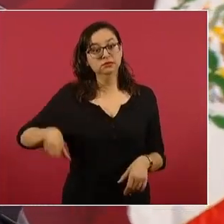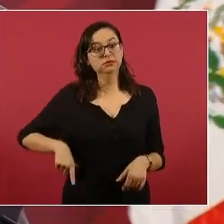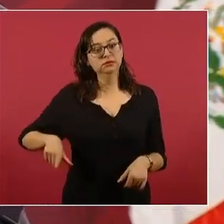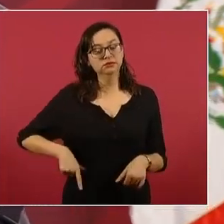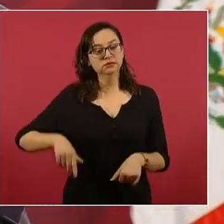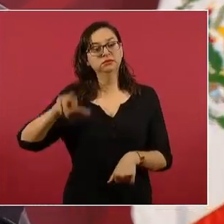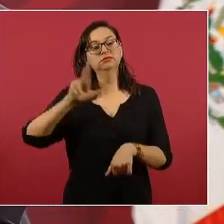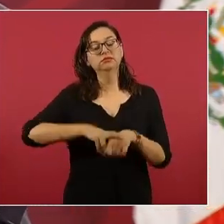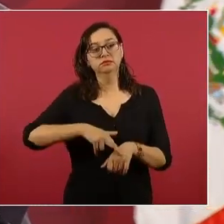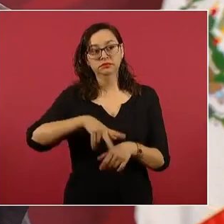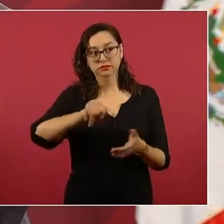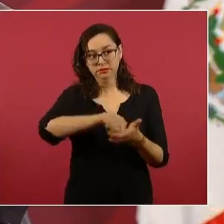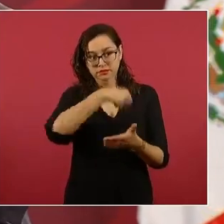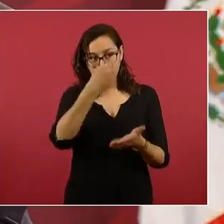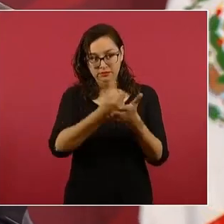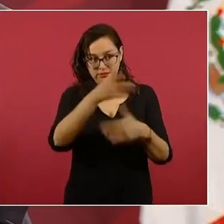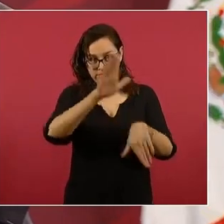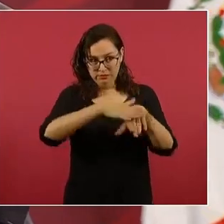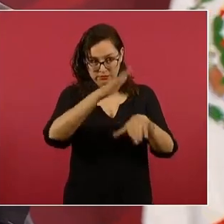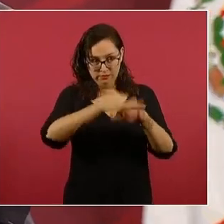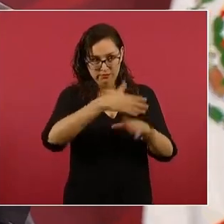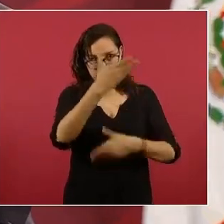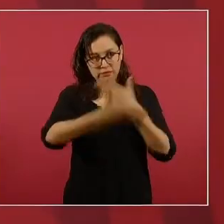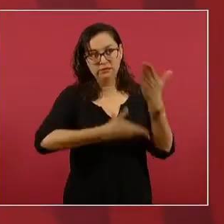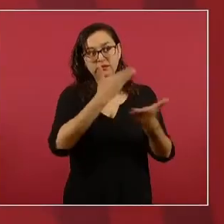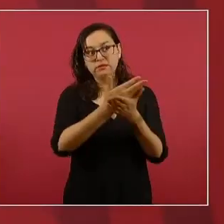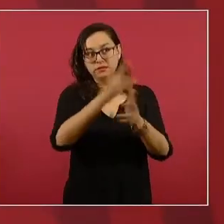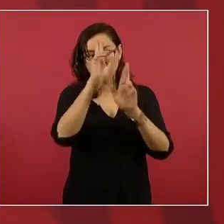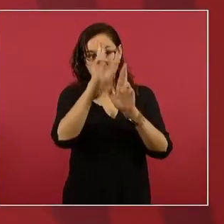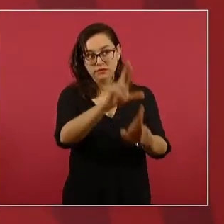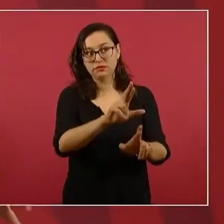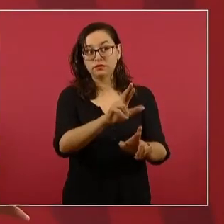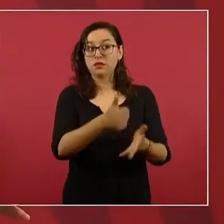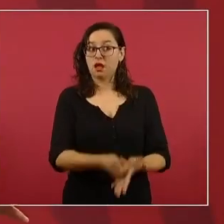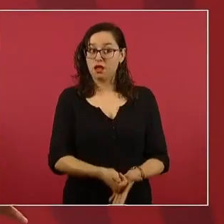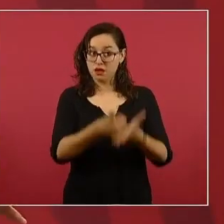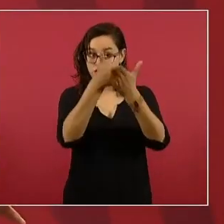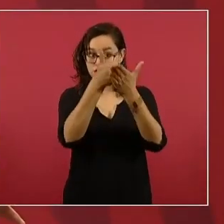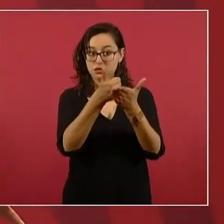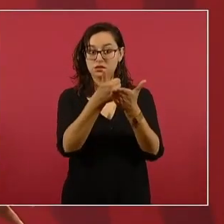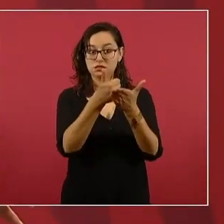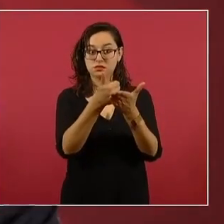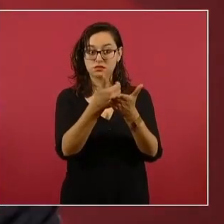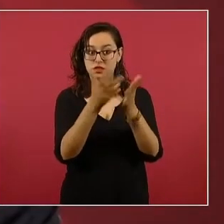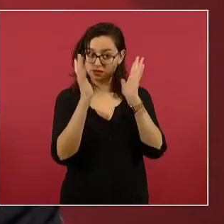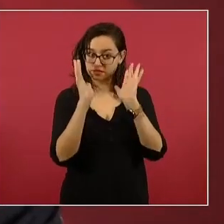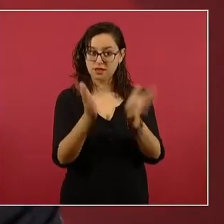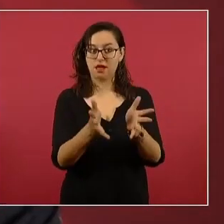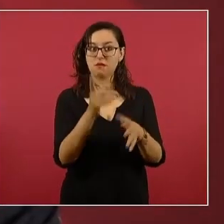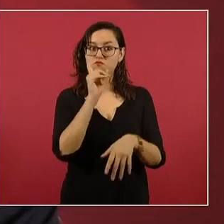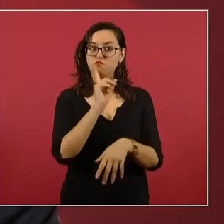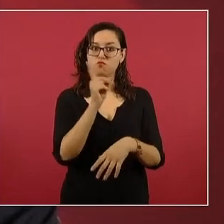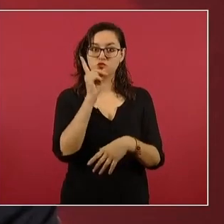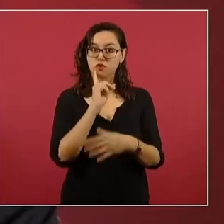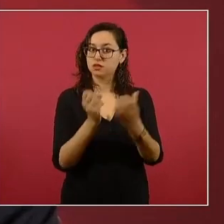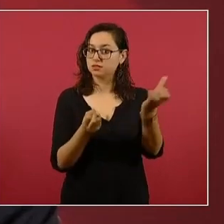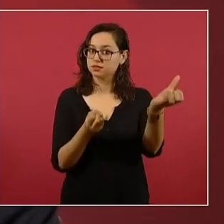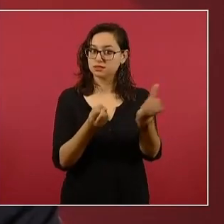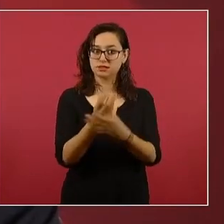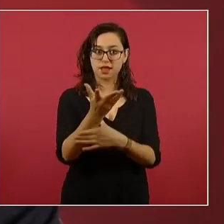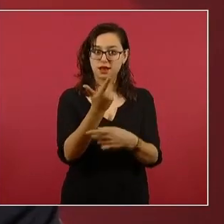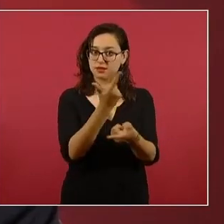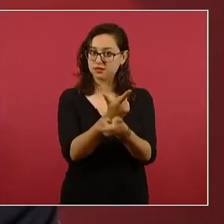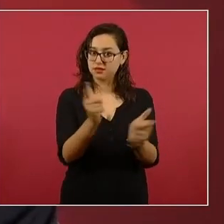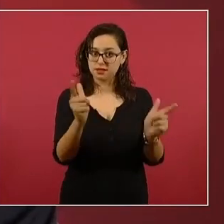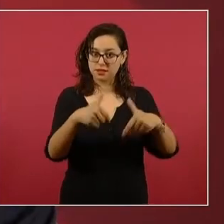manera respetuosa que ojalá y nos ayude y que se libere a